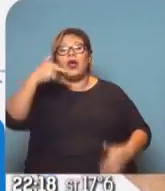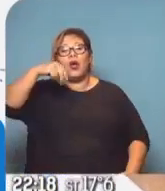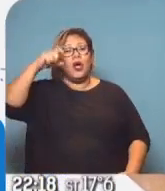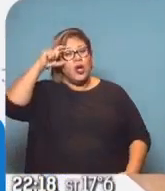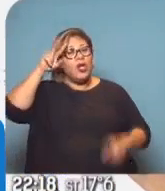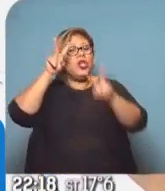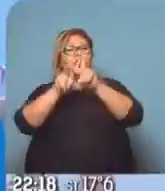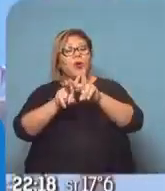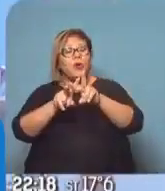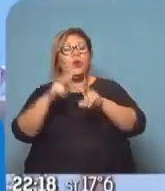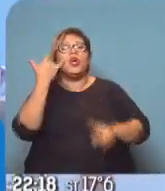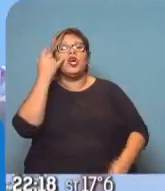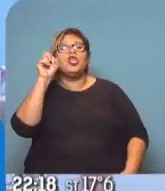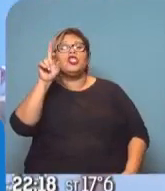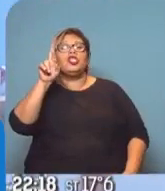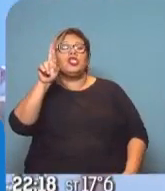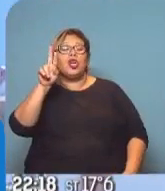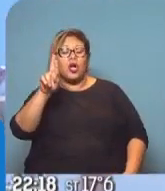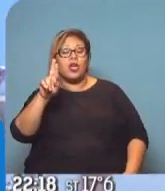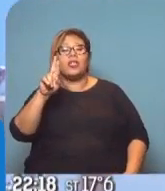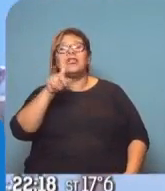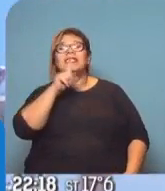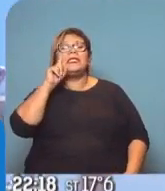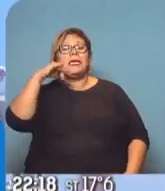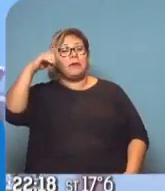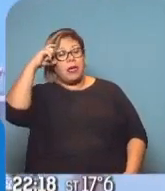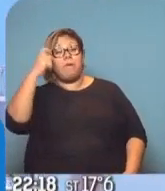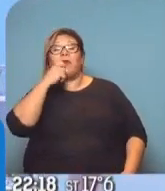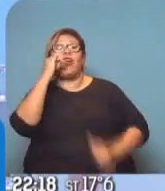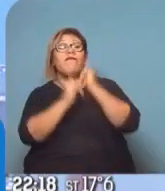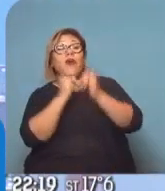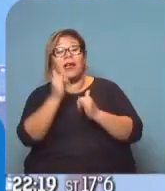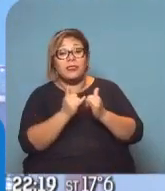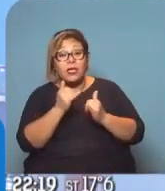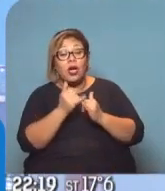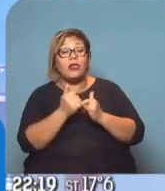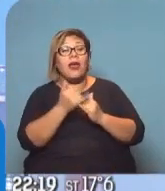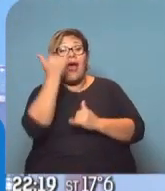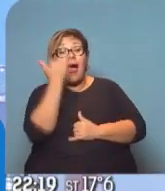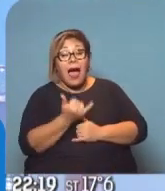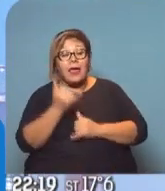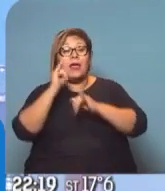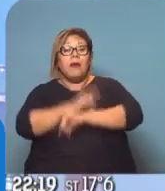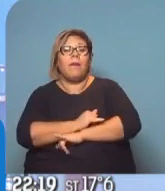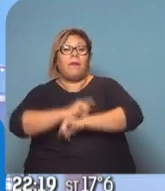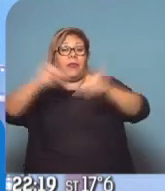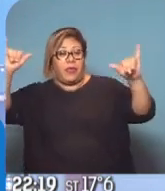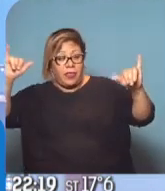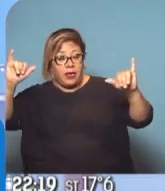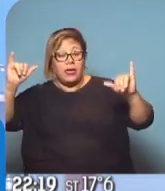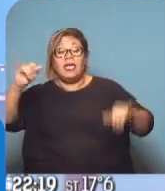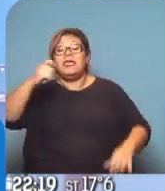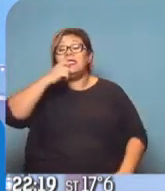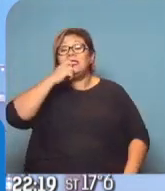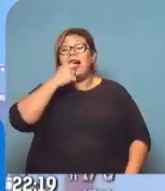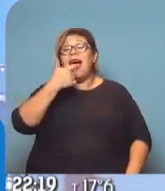diario prestigioso, digamos, el Washington Post o el que sea, cuando revela una información, ¿o hay alguna diferencia sutil desde el punto de